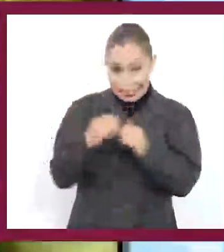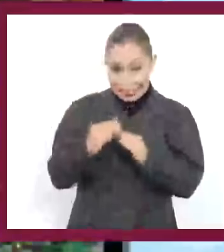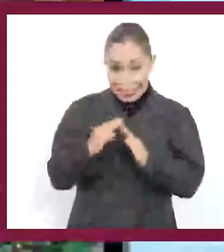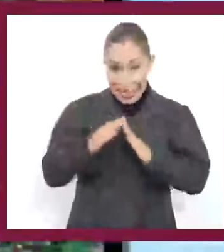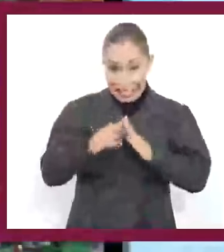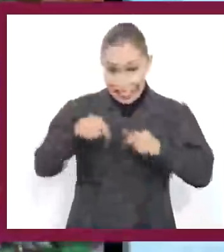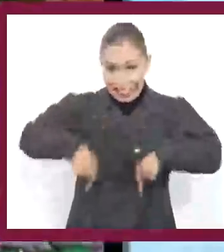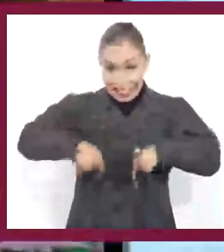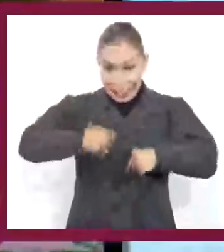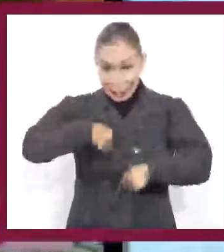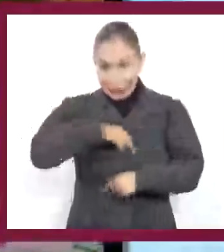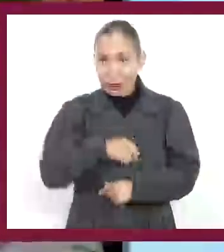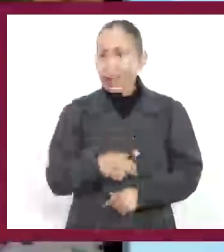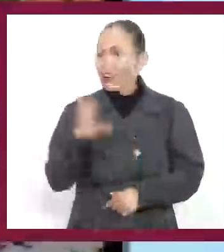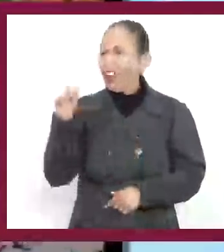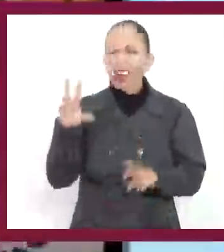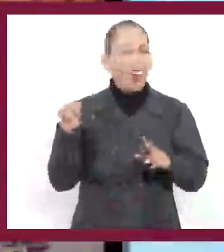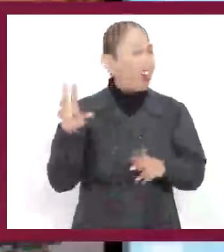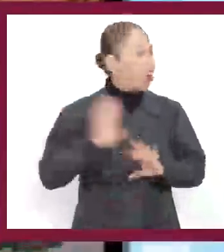nosotros. No.